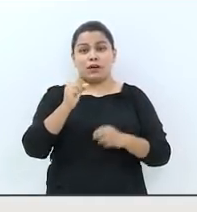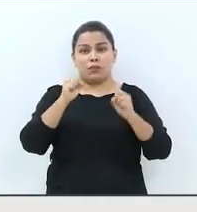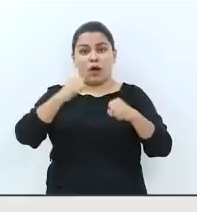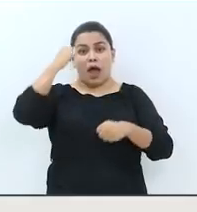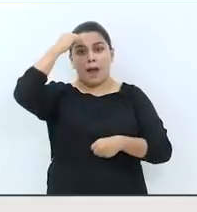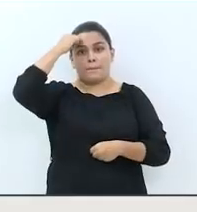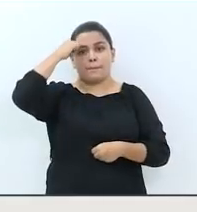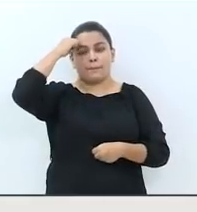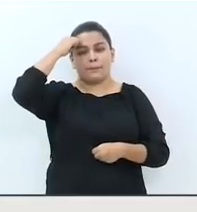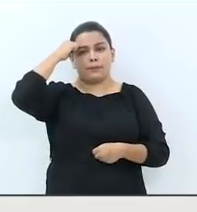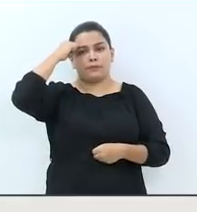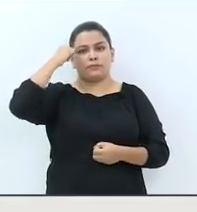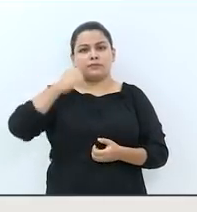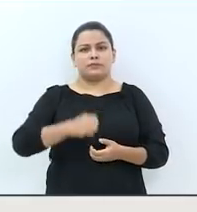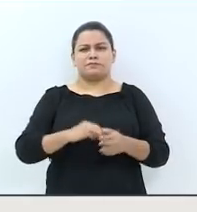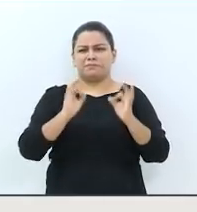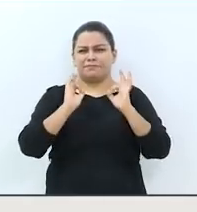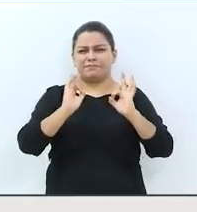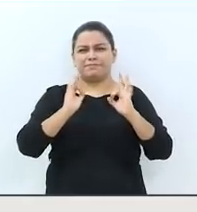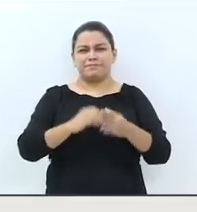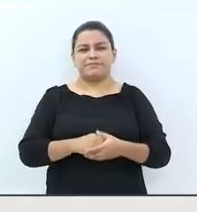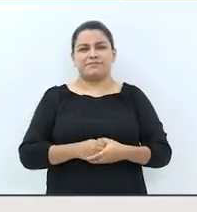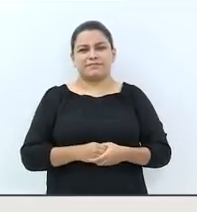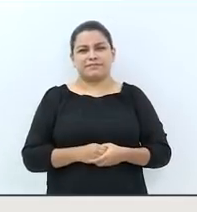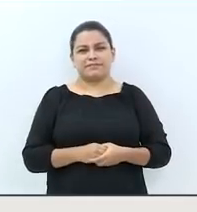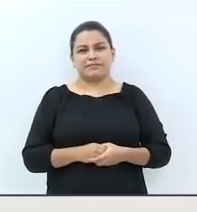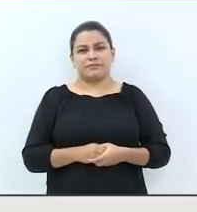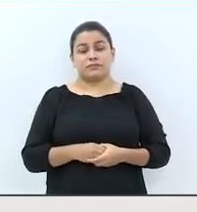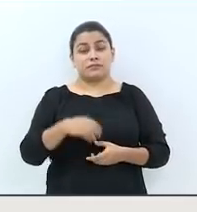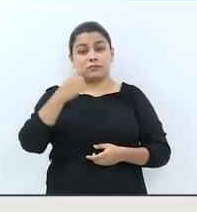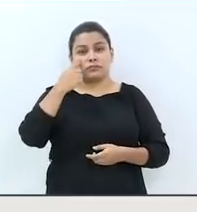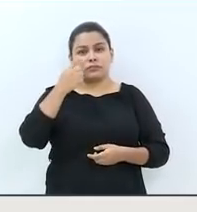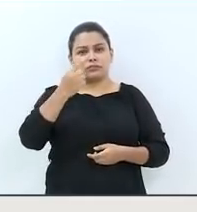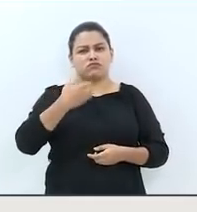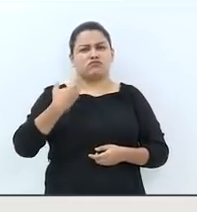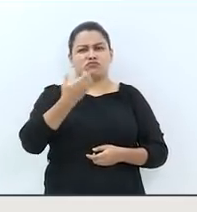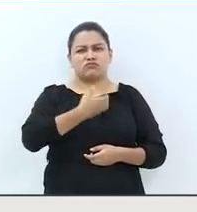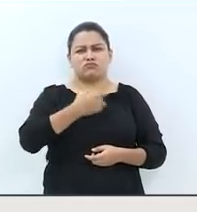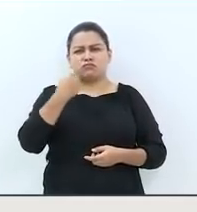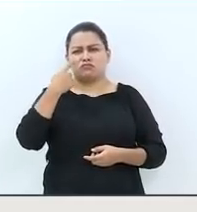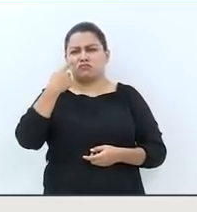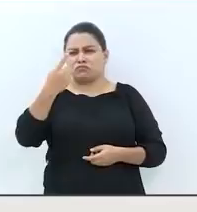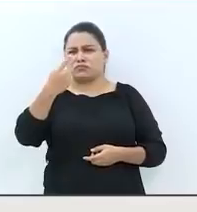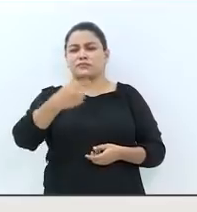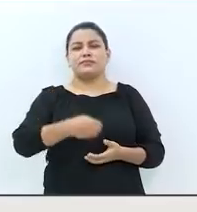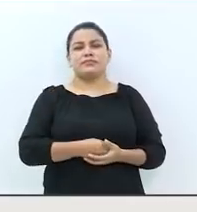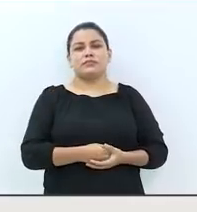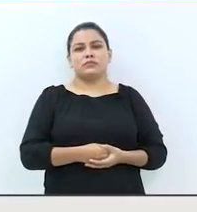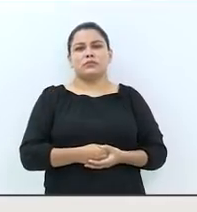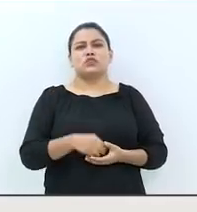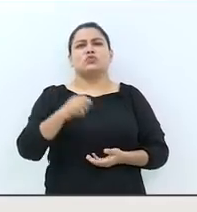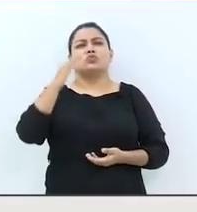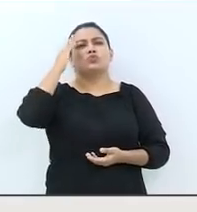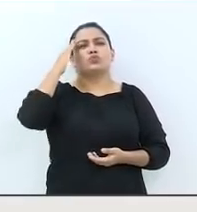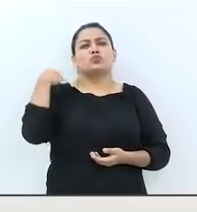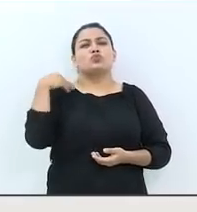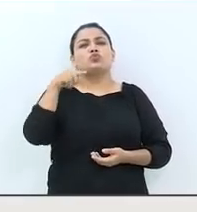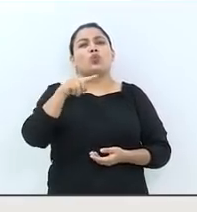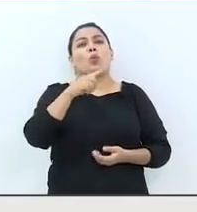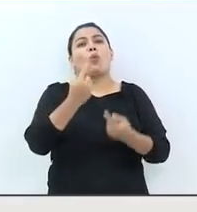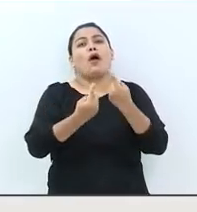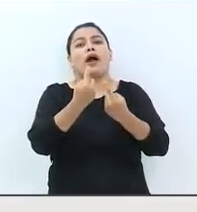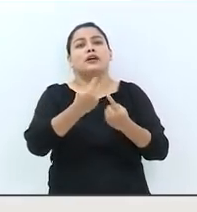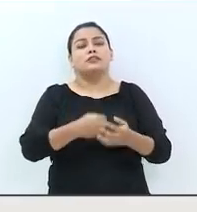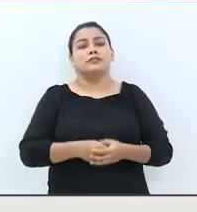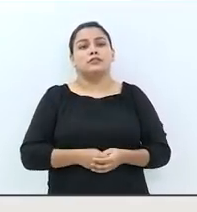aprender. Genial, genial. O sea, veo que somos visuales. Elsa, ¿Qué estilo? Yo